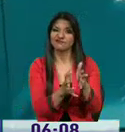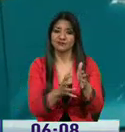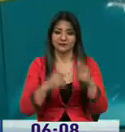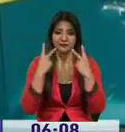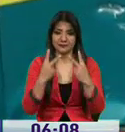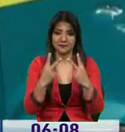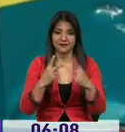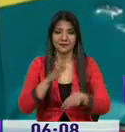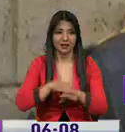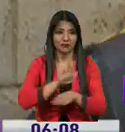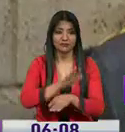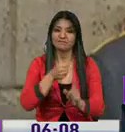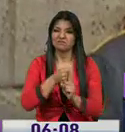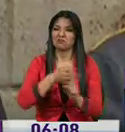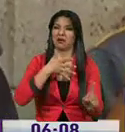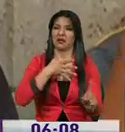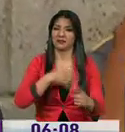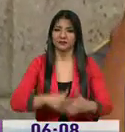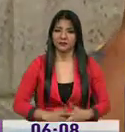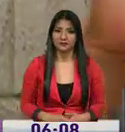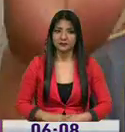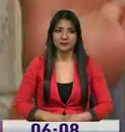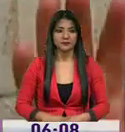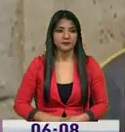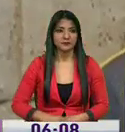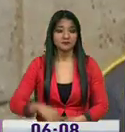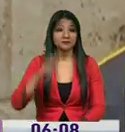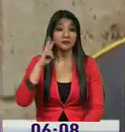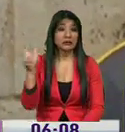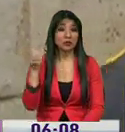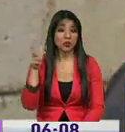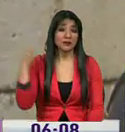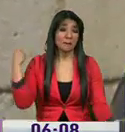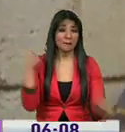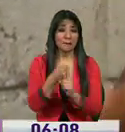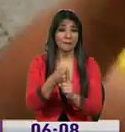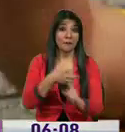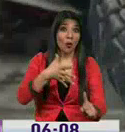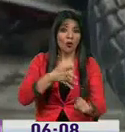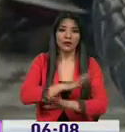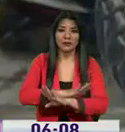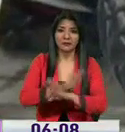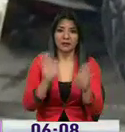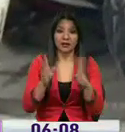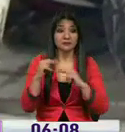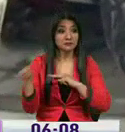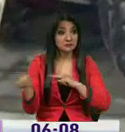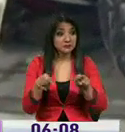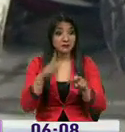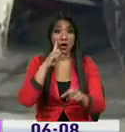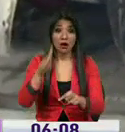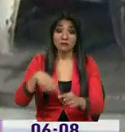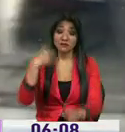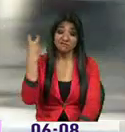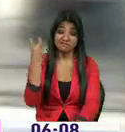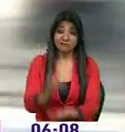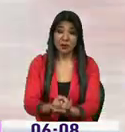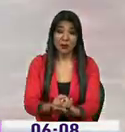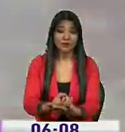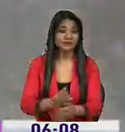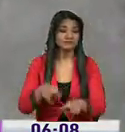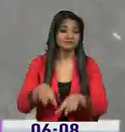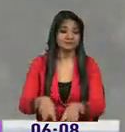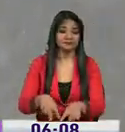del impacto. Estamos aquí, pero cuando escuchamos fue el golpe nomás. Ya cuando ya vimos que ya estaba ya el hombre tirado en la calzada.